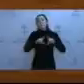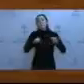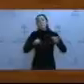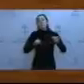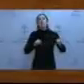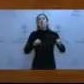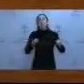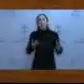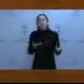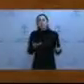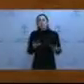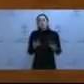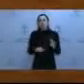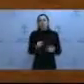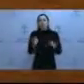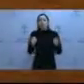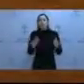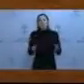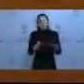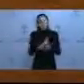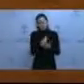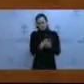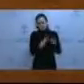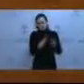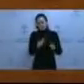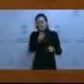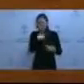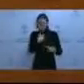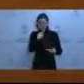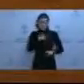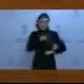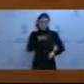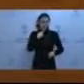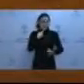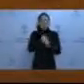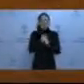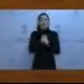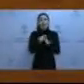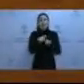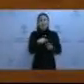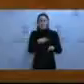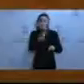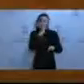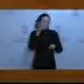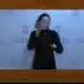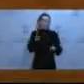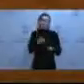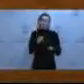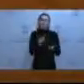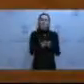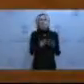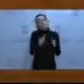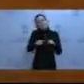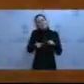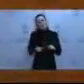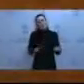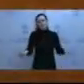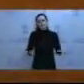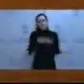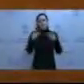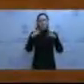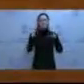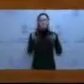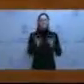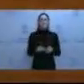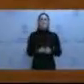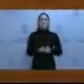quiero que me conteste. Que usted me diga que está trabajando en ello, hombre, pues me parece muy bien, pero no es lo que yo le pedía. Y concluyo. Yo